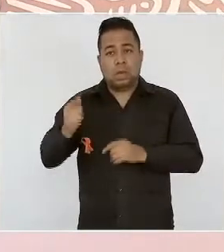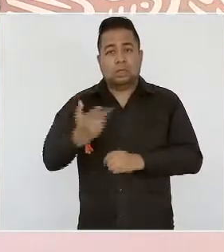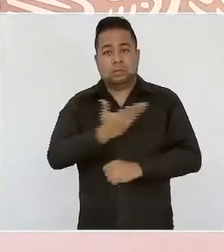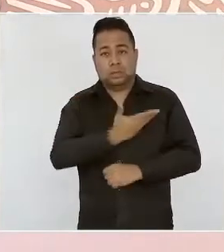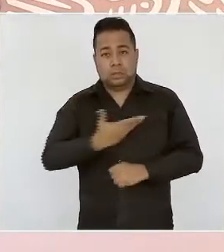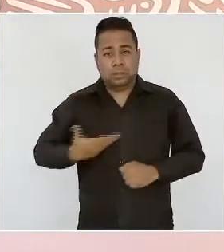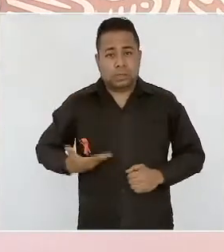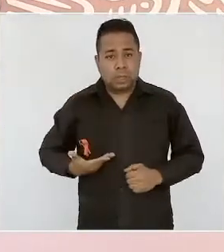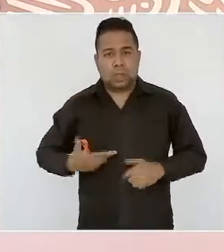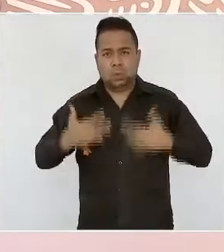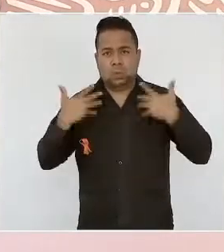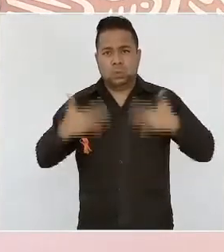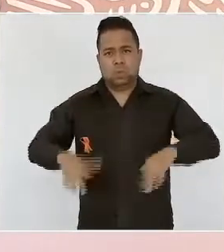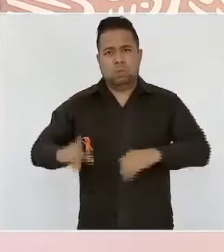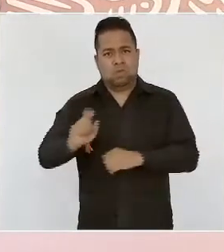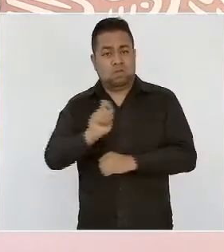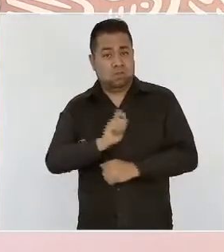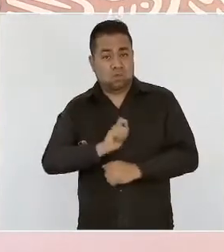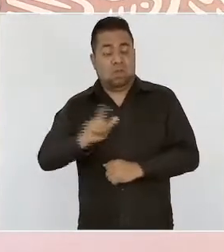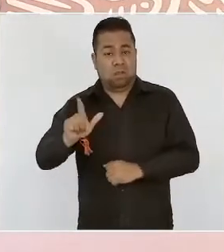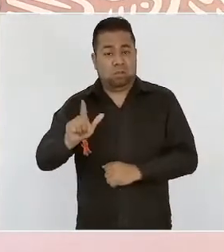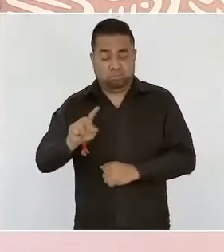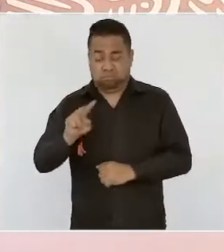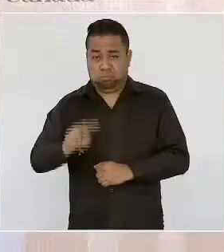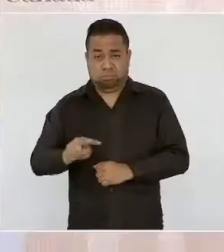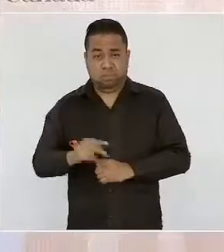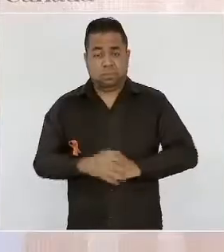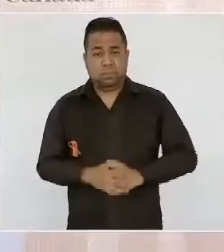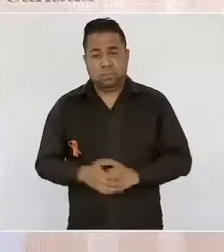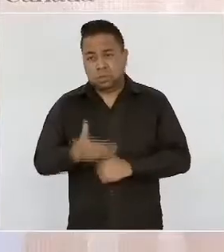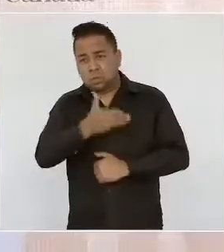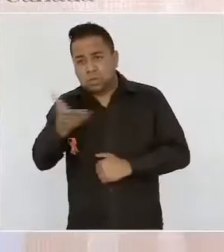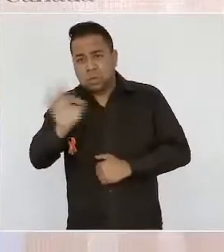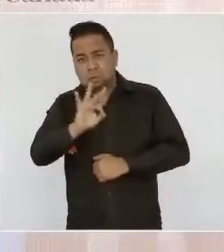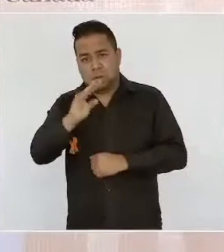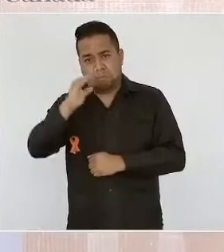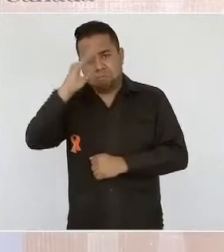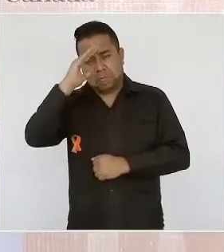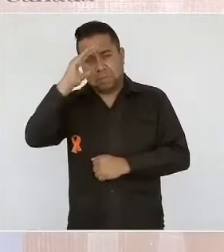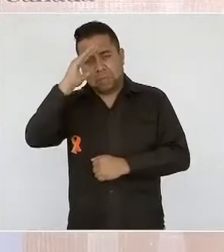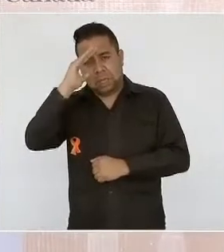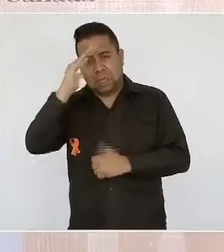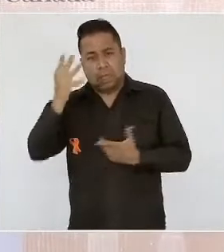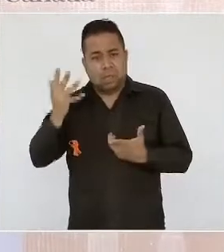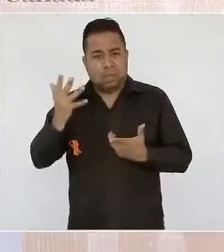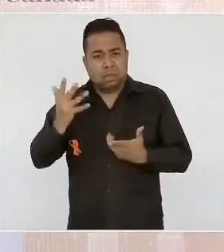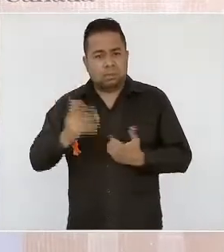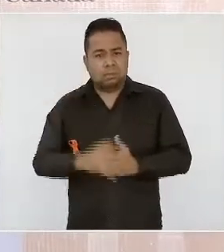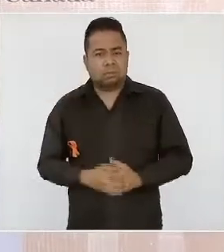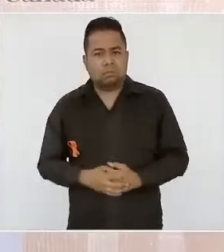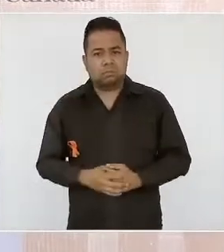presidente extraordinario. Y ustedes dirán, bueno, y para mí,